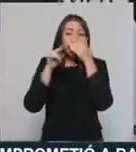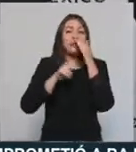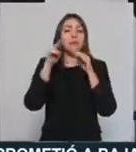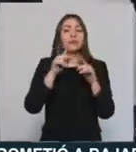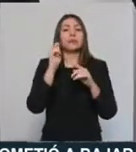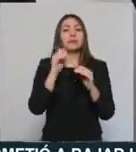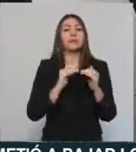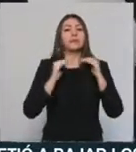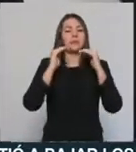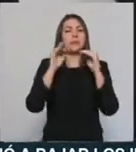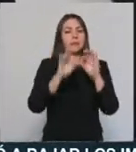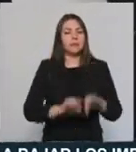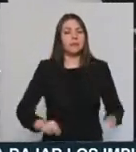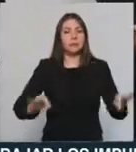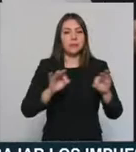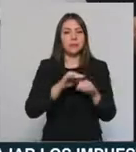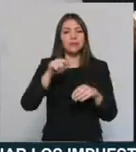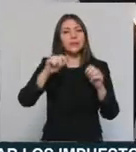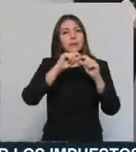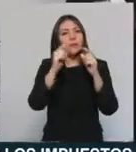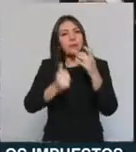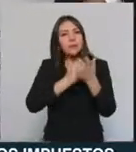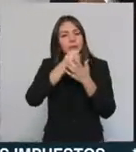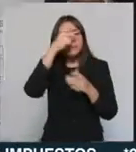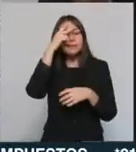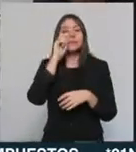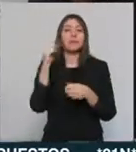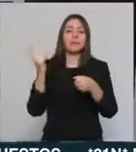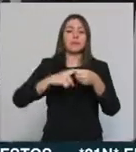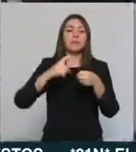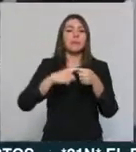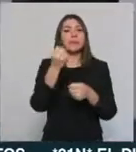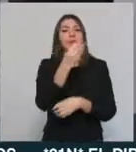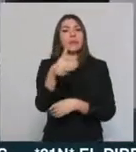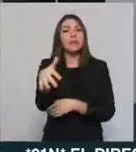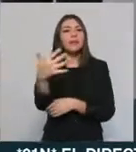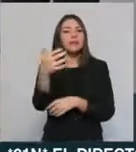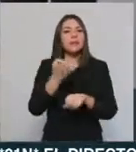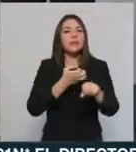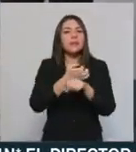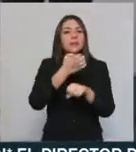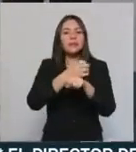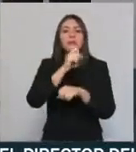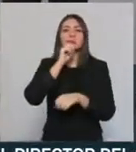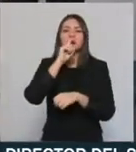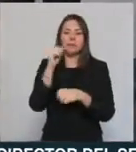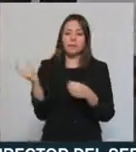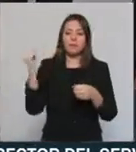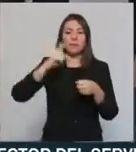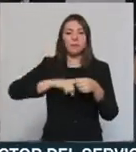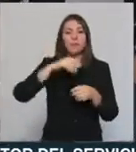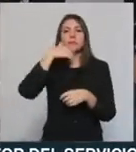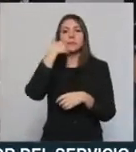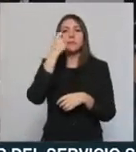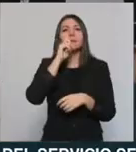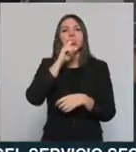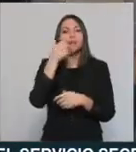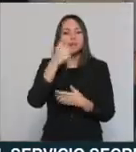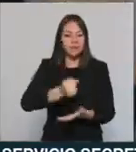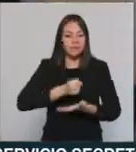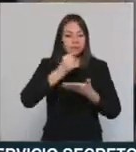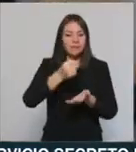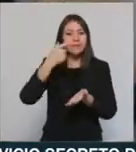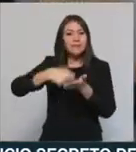convenio, la Ciudad de México se une a otras 15 entidades del país que ingresan a la federalización de recursos para la compra